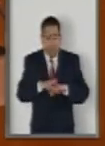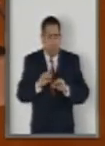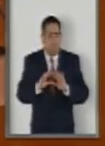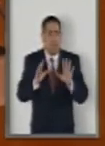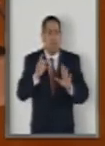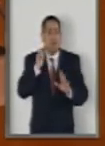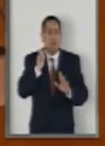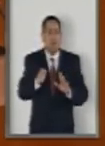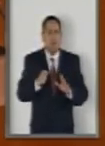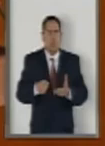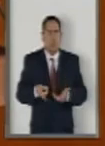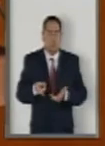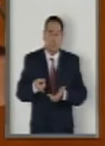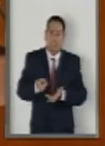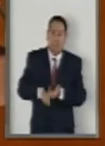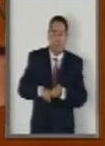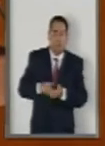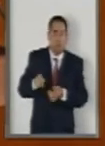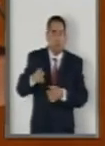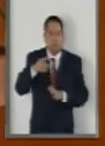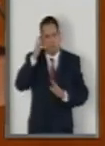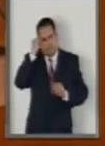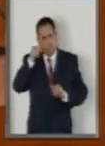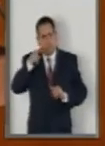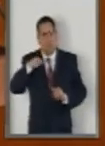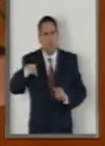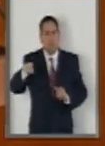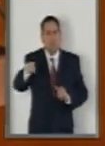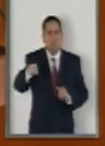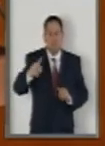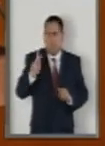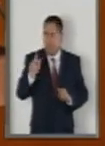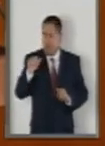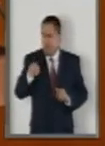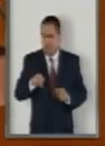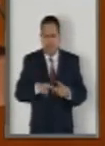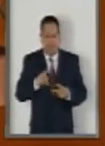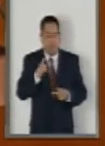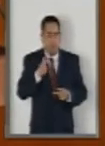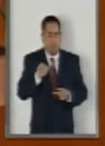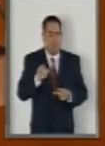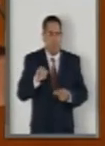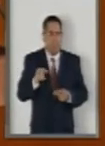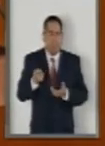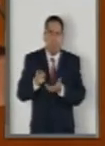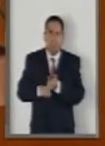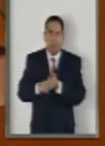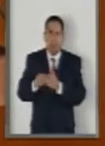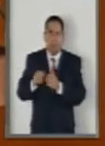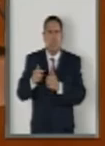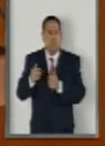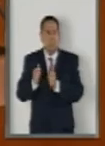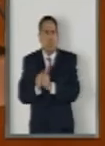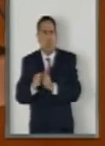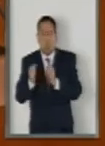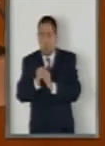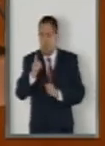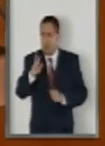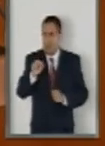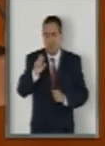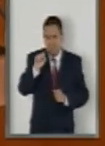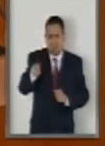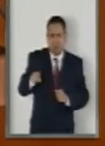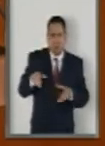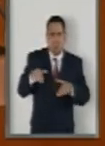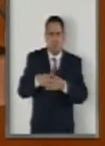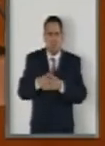el arreglo que ha existido entre el PAN, el PRI y la asociación del PRD ya no